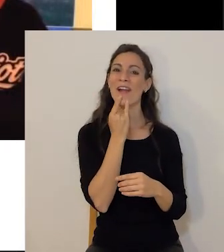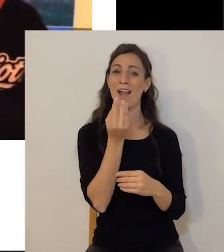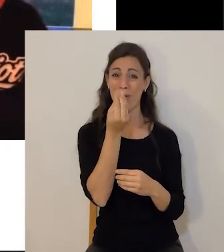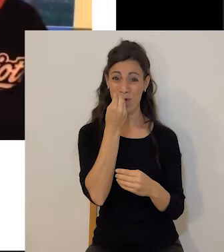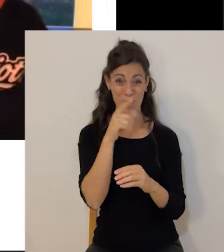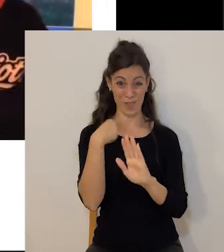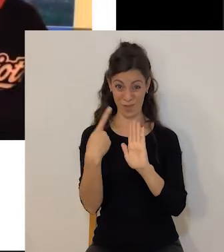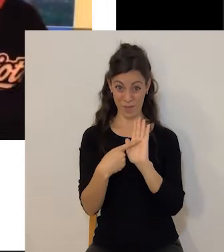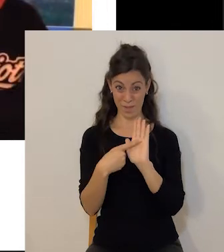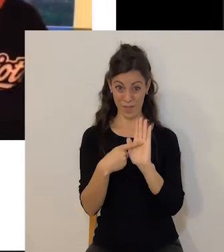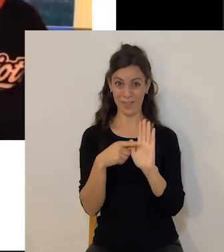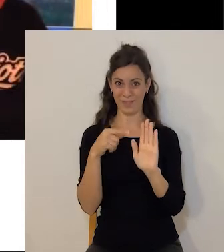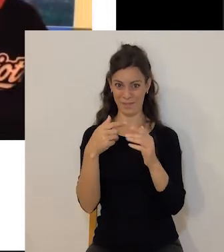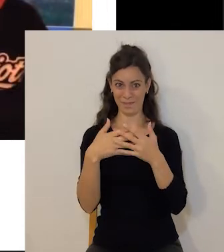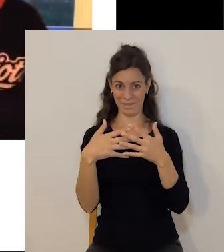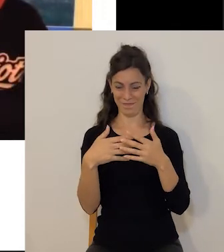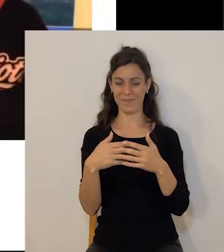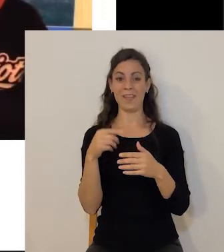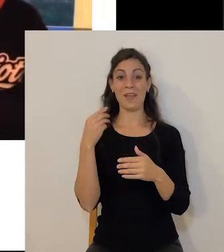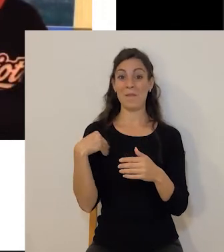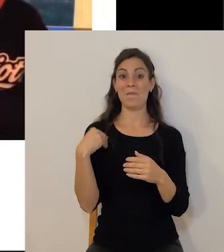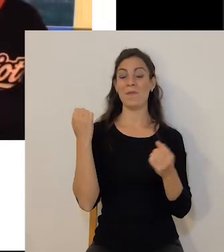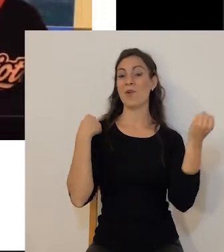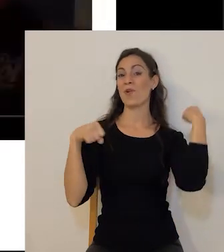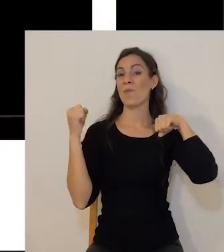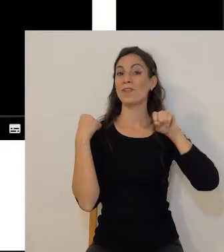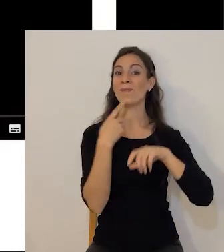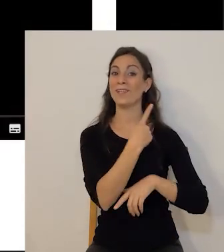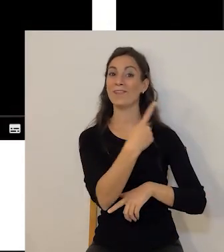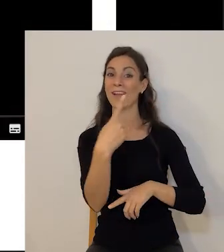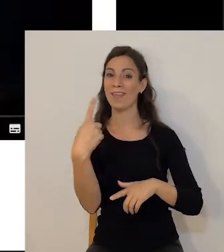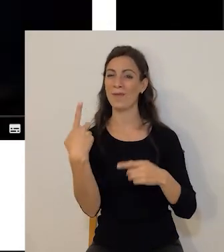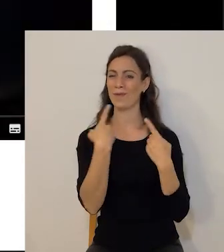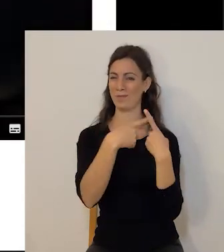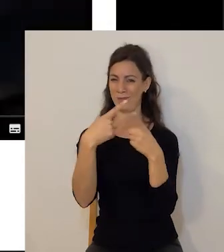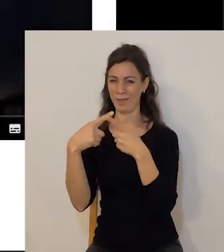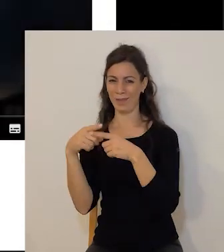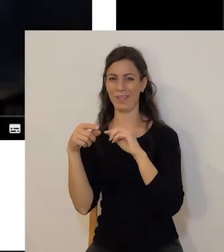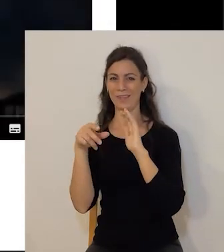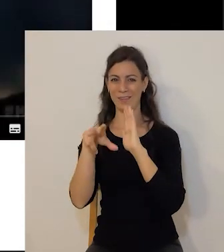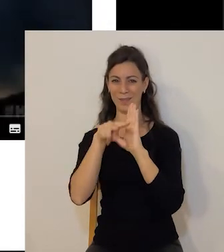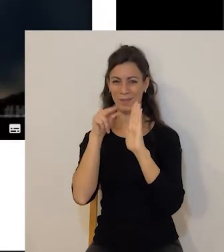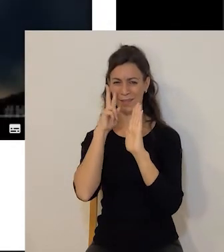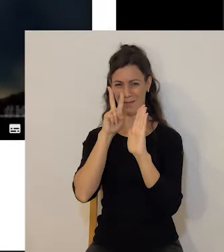Entonces, ¿cómo actúan unos u otros?